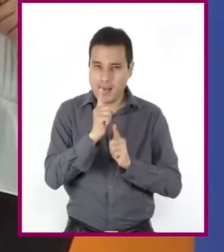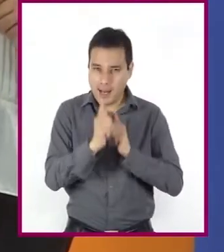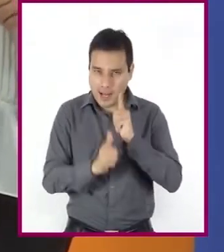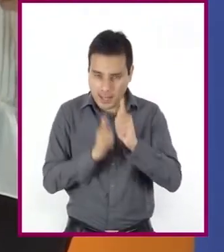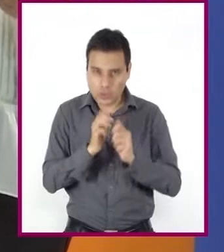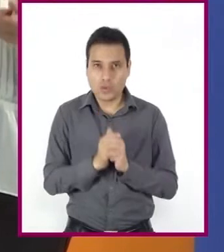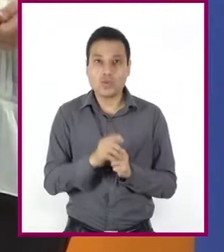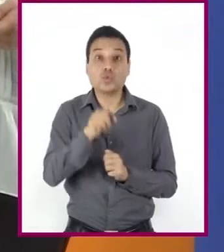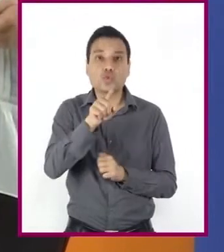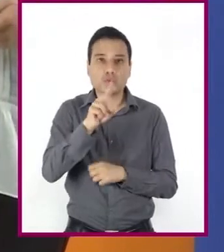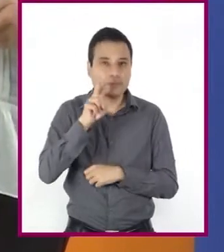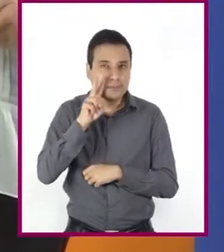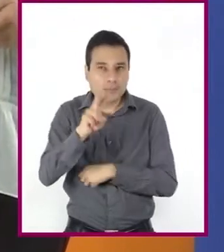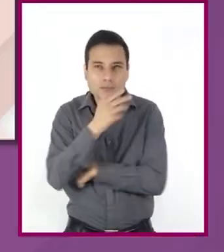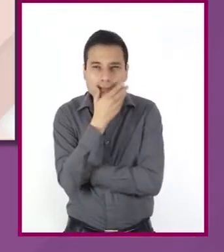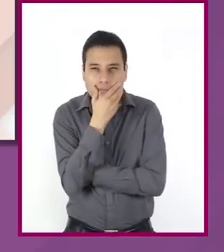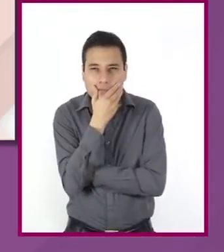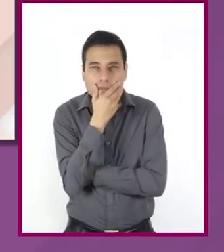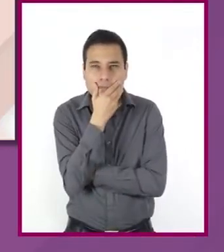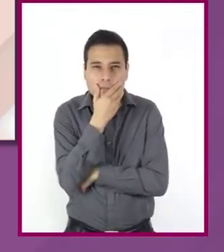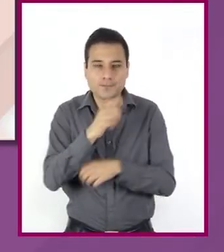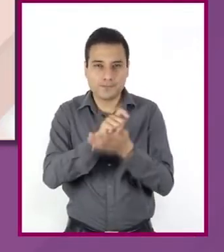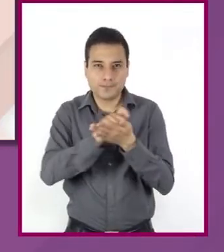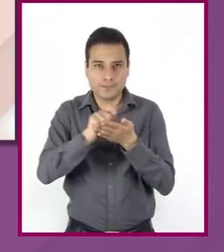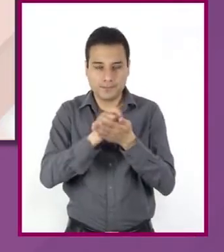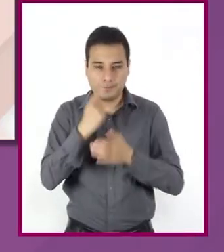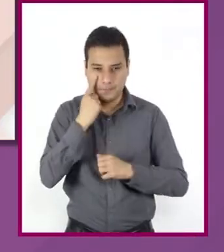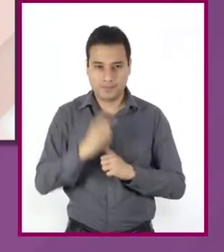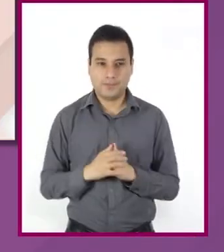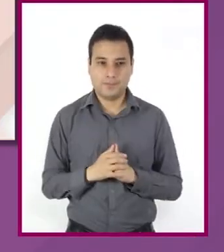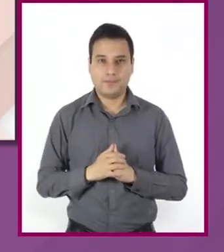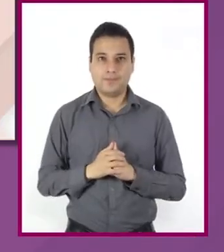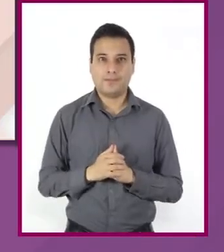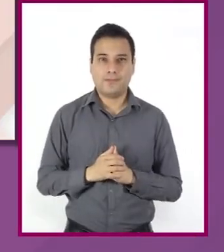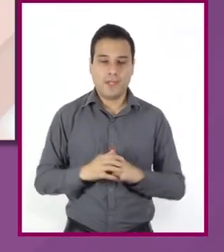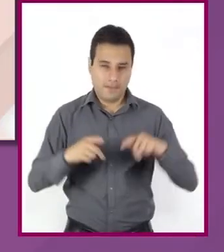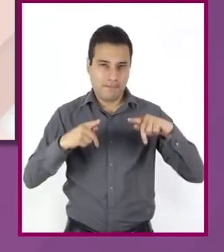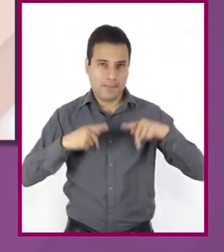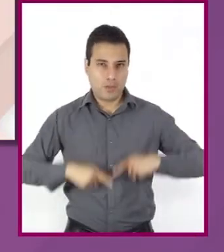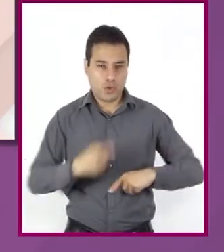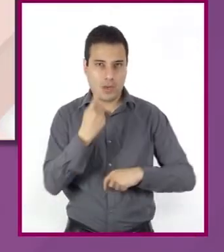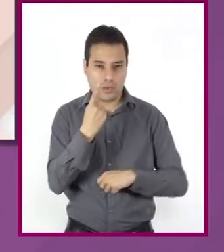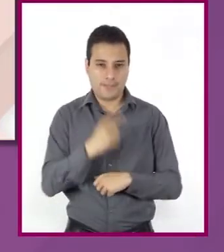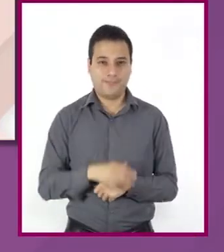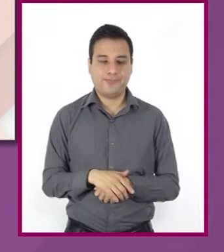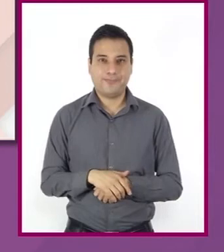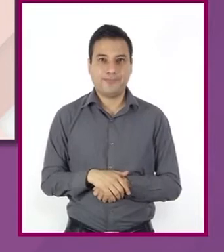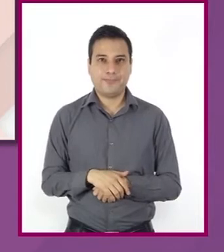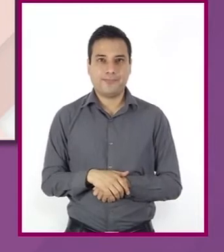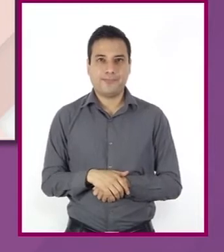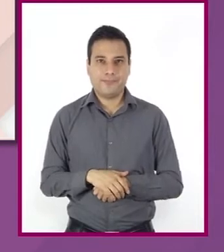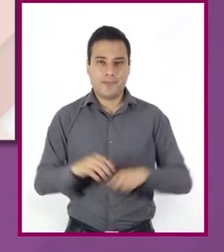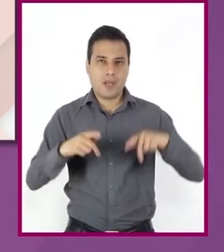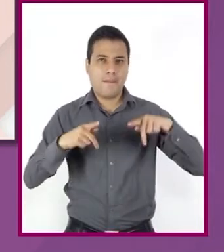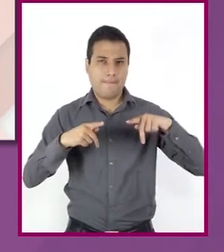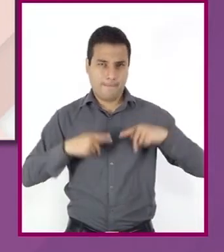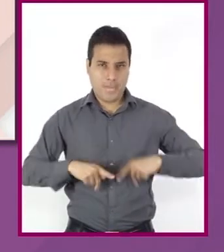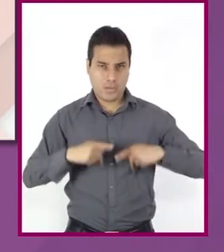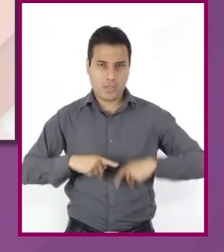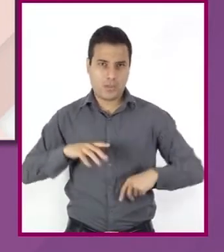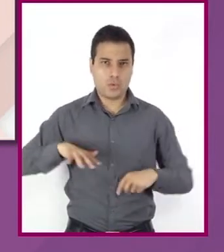les dé tiempo de realizar el reto. Poblador 1. Dirigiéndose a la gente de la comunidad,